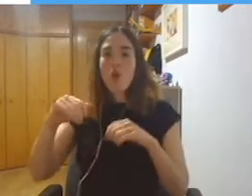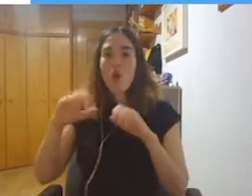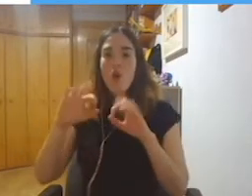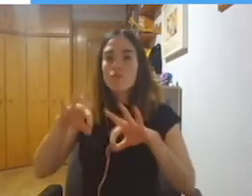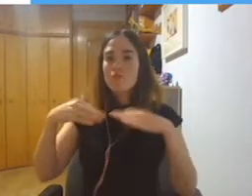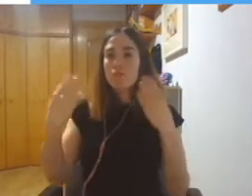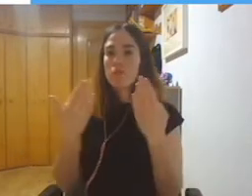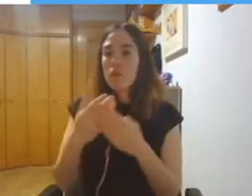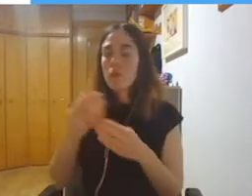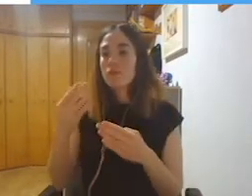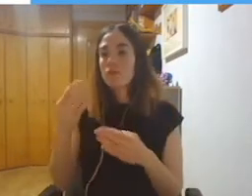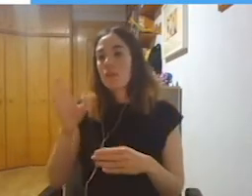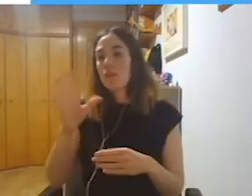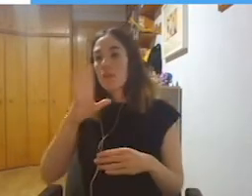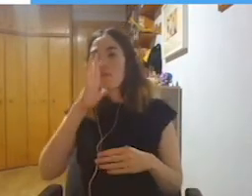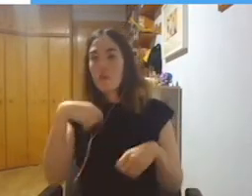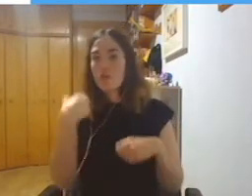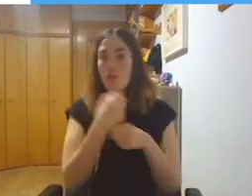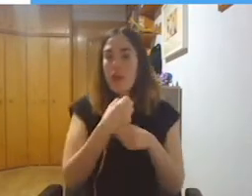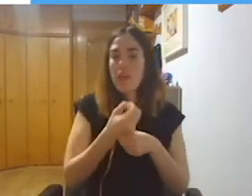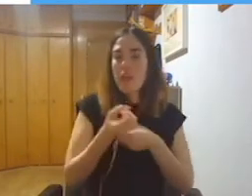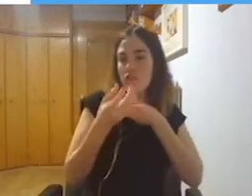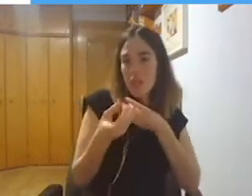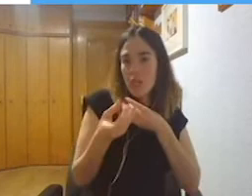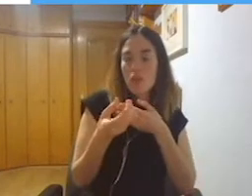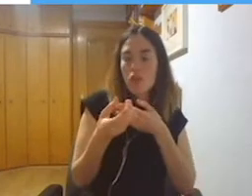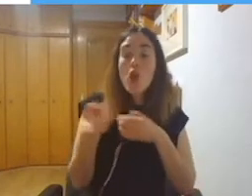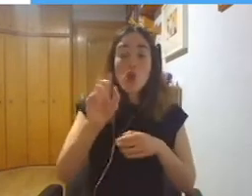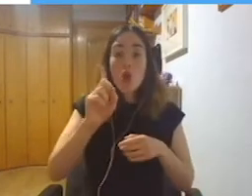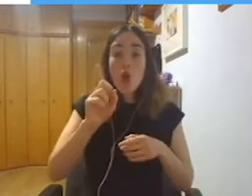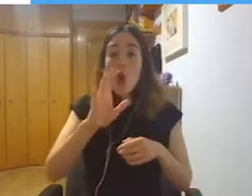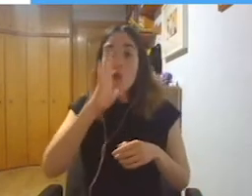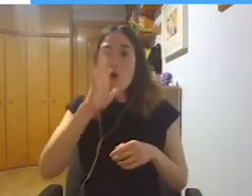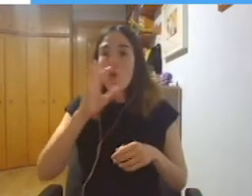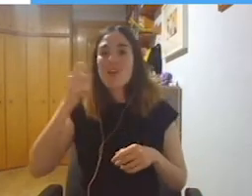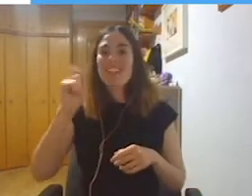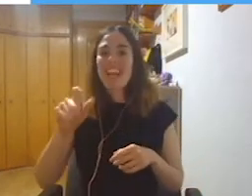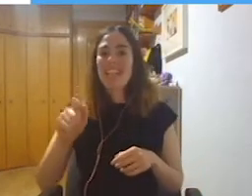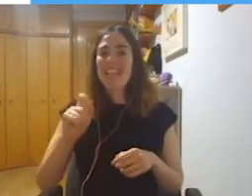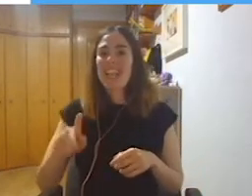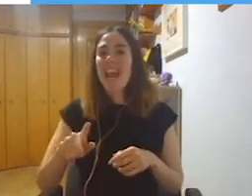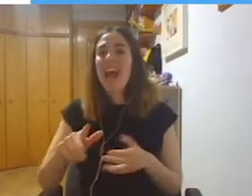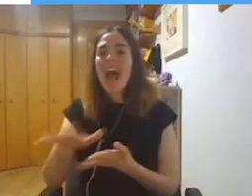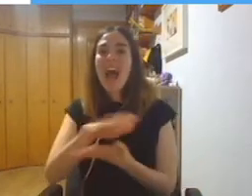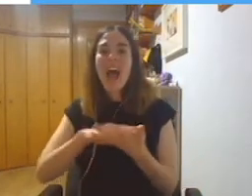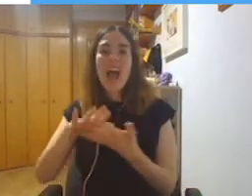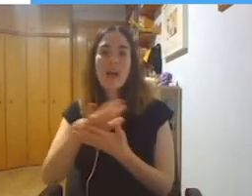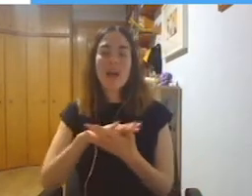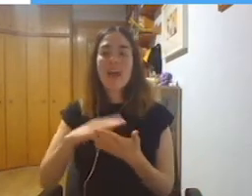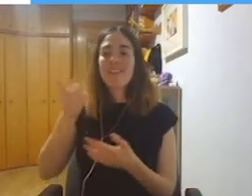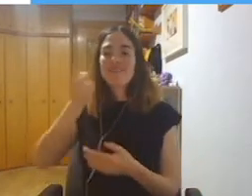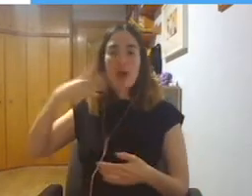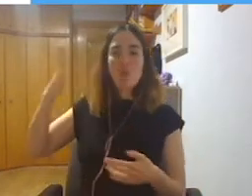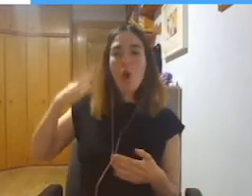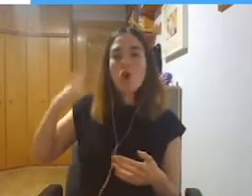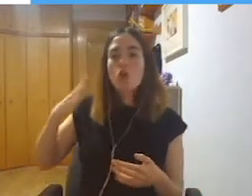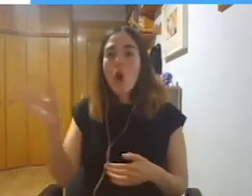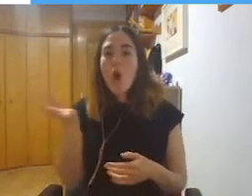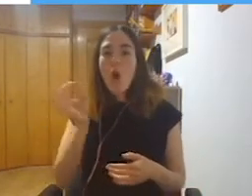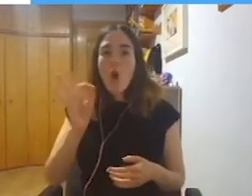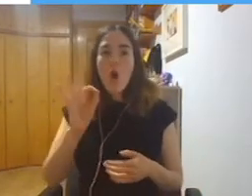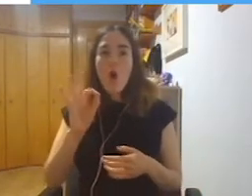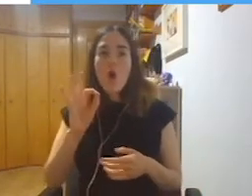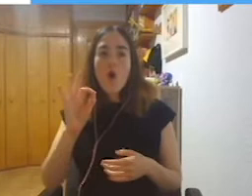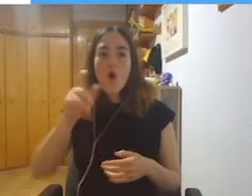más trabajadoras de la información que trabajadores de la información, etcétera, sino que suelen ser, sobre todo cuando hablan de celebridades, cuando hablan